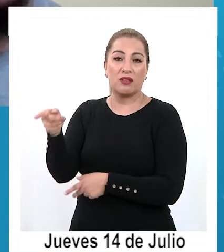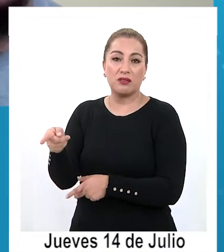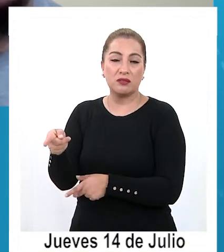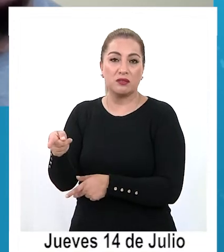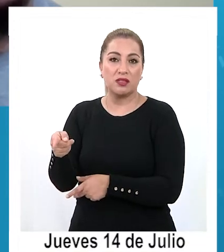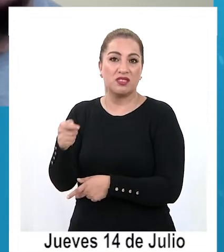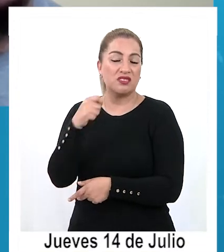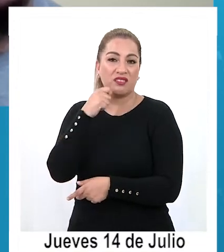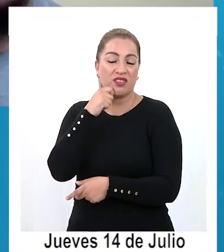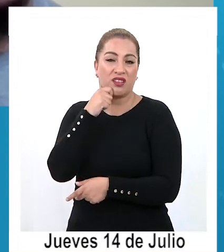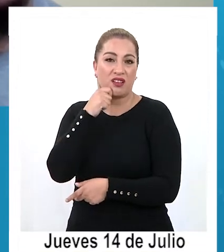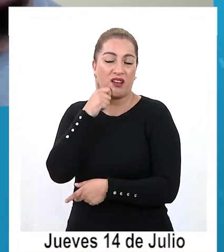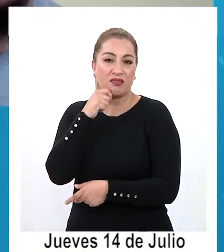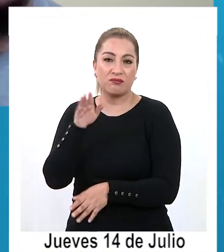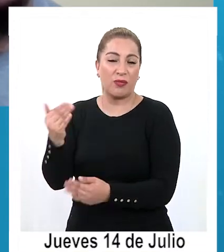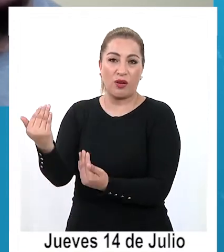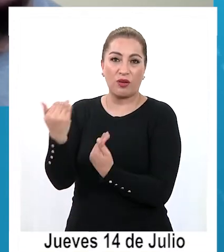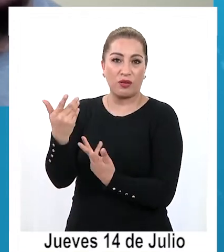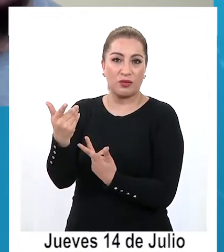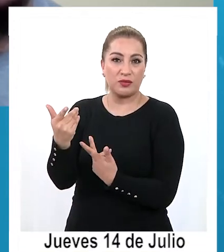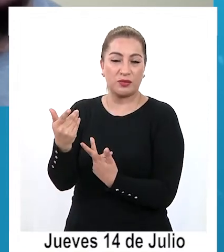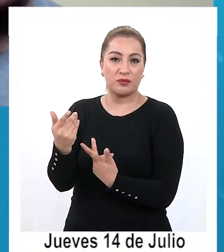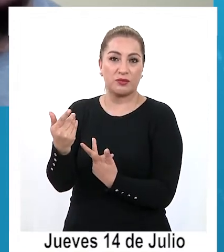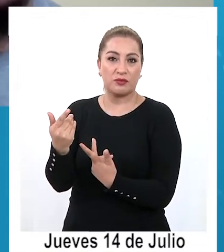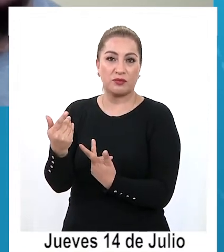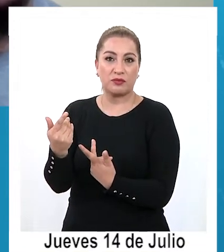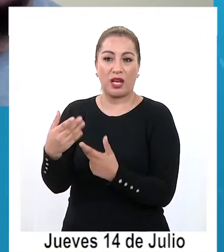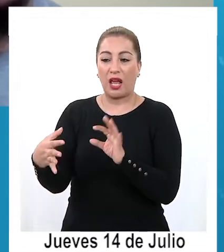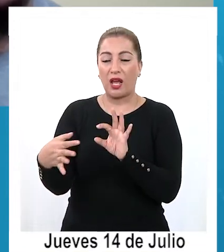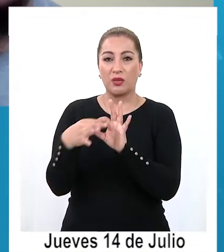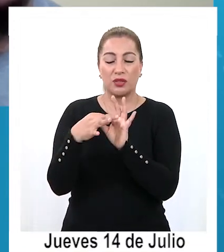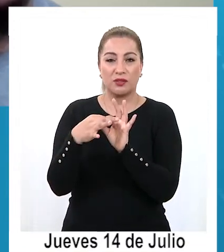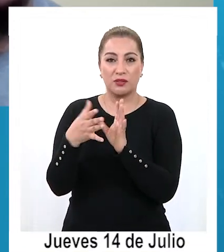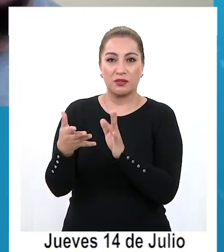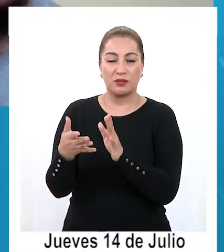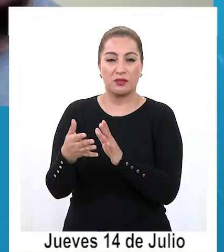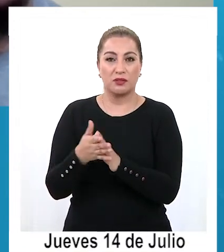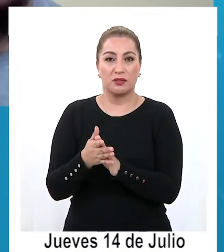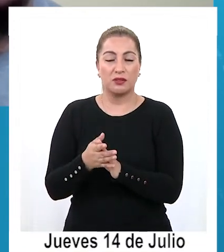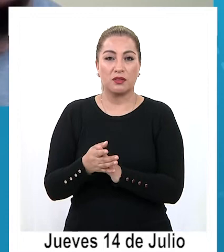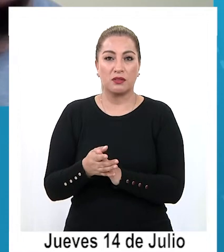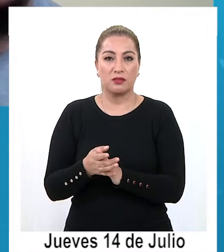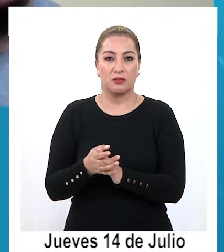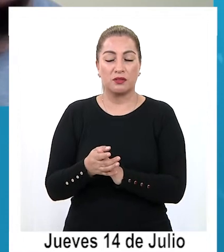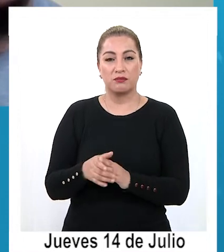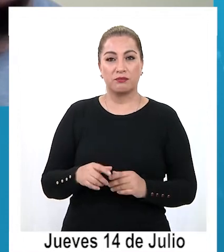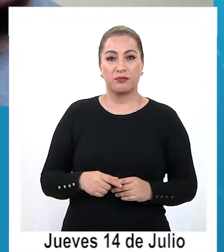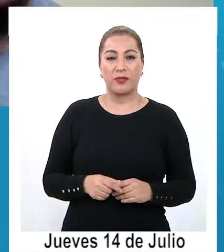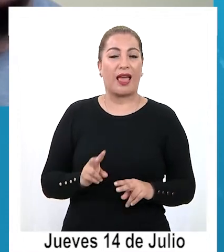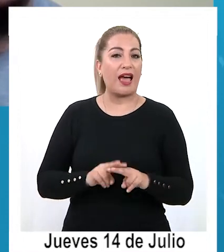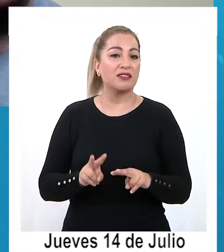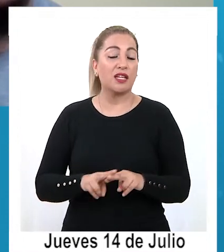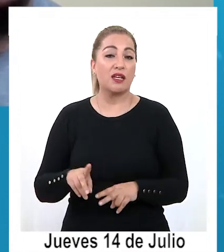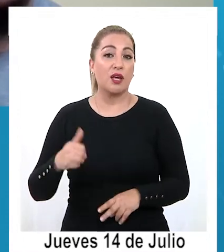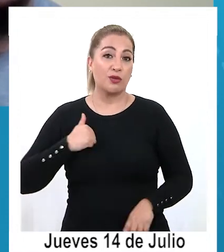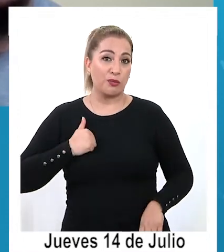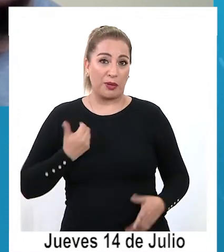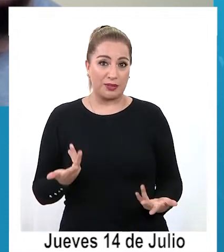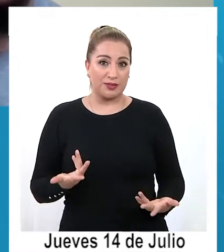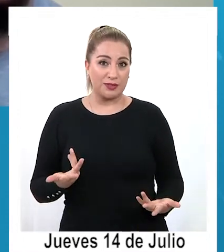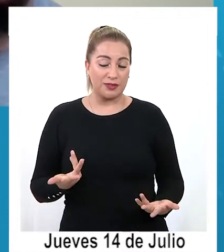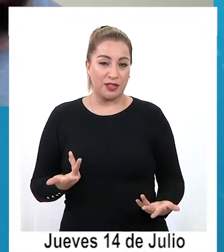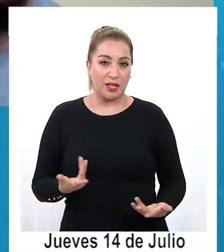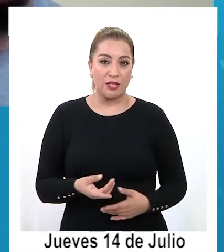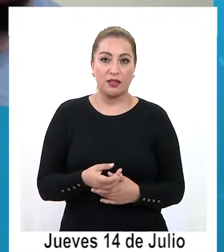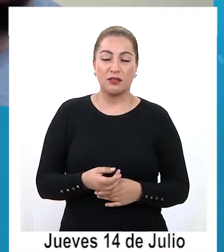ninguna consecuencia respecto a ser vinculante, no están sujetos a tener que cumplirlo, sino que más